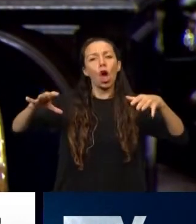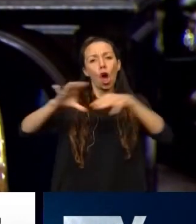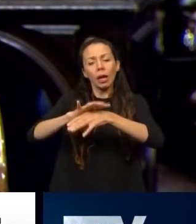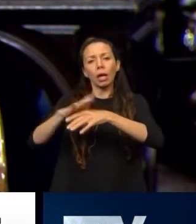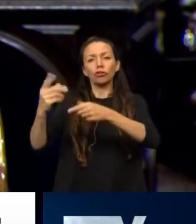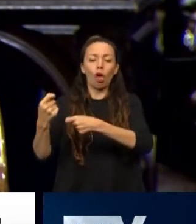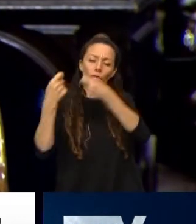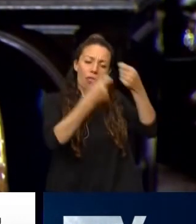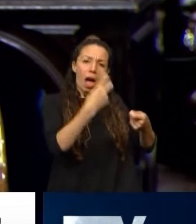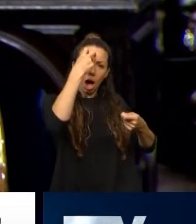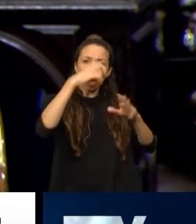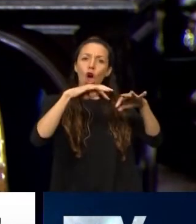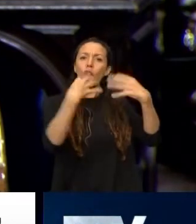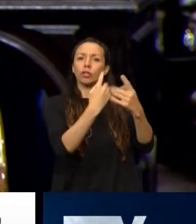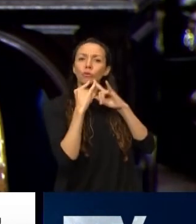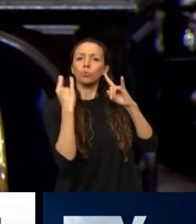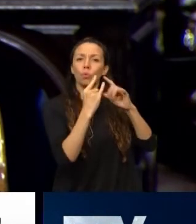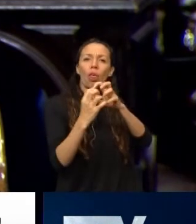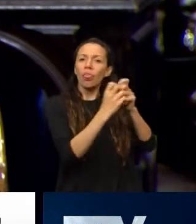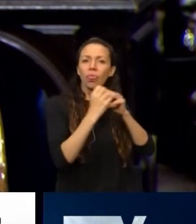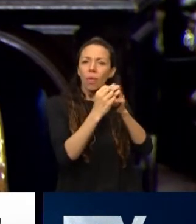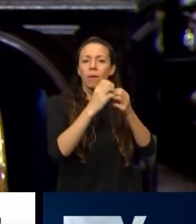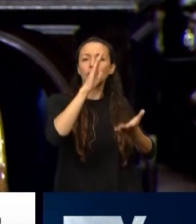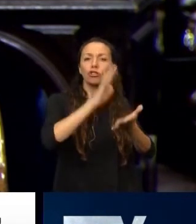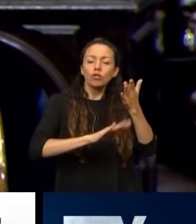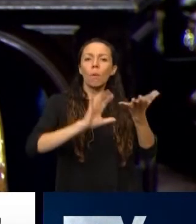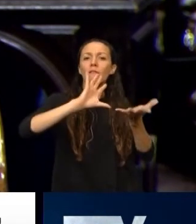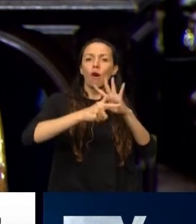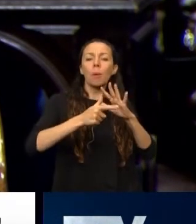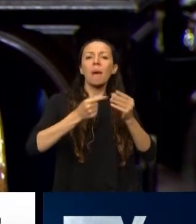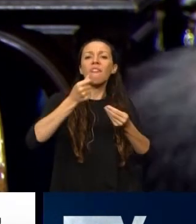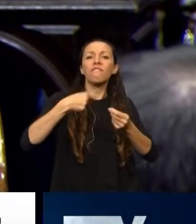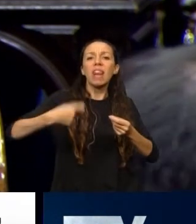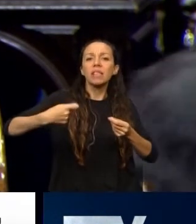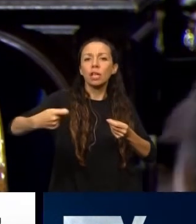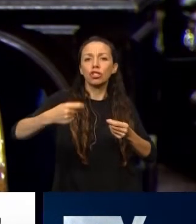ley que hoy nos permite estar discutiendo esta refinanciación de